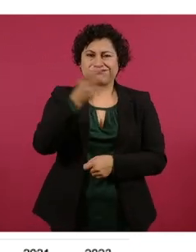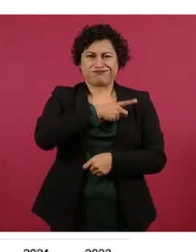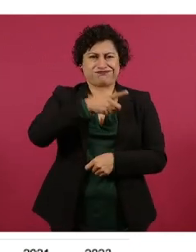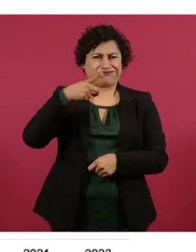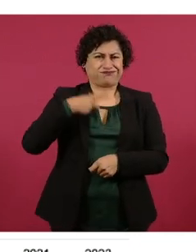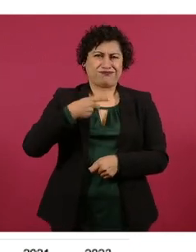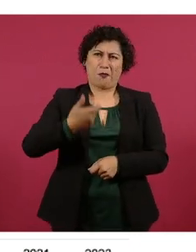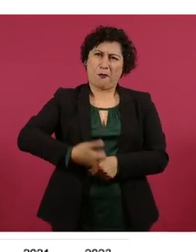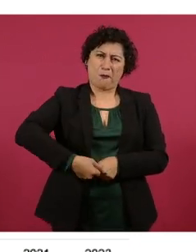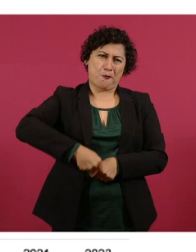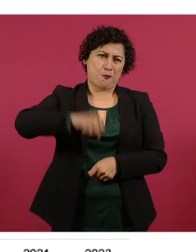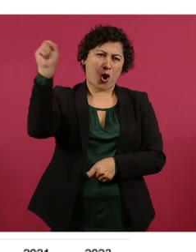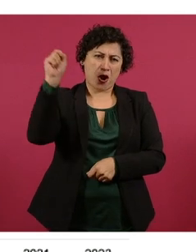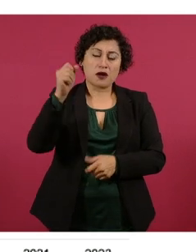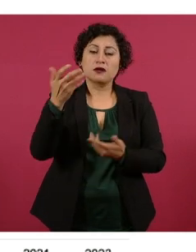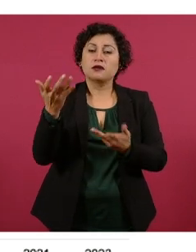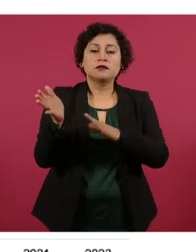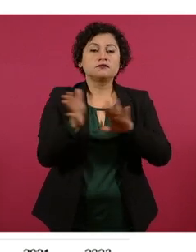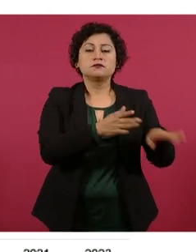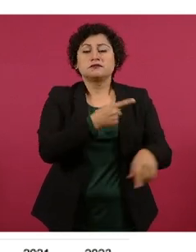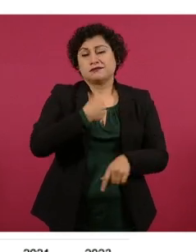Este aumento tiene que ver con la pandemia